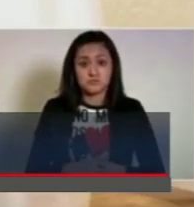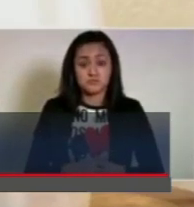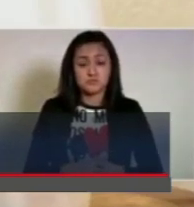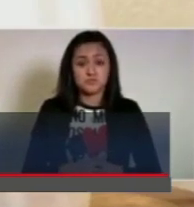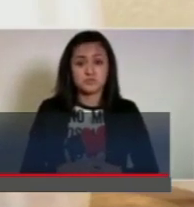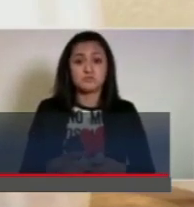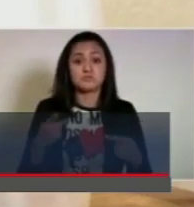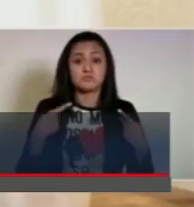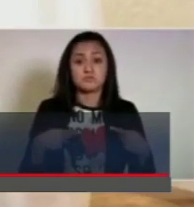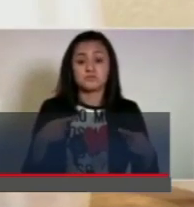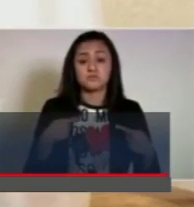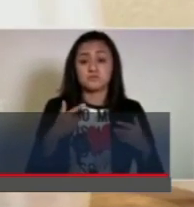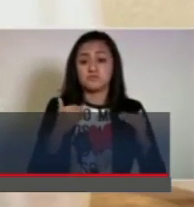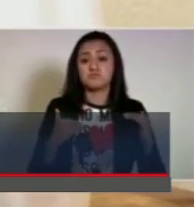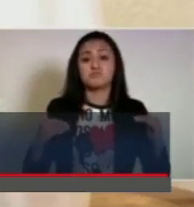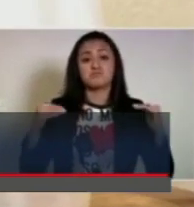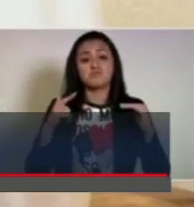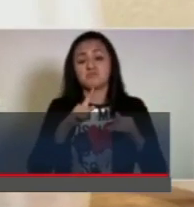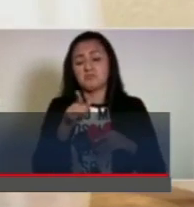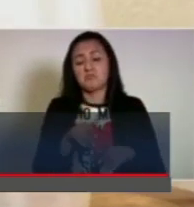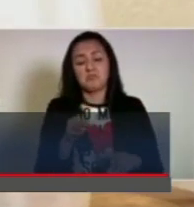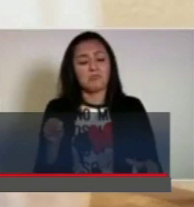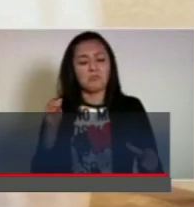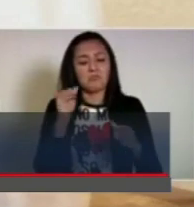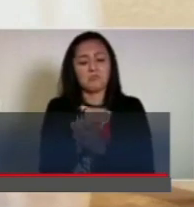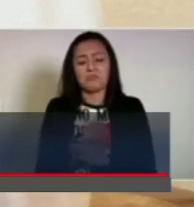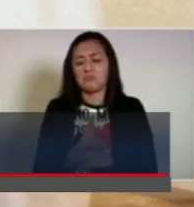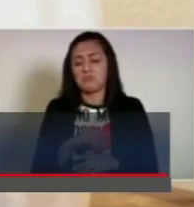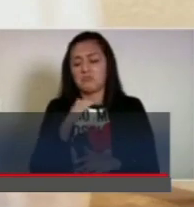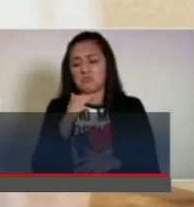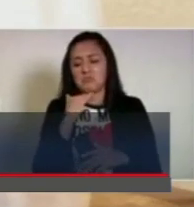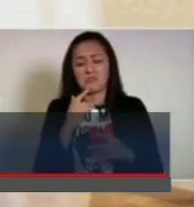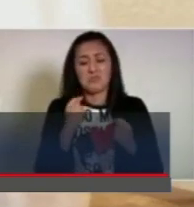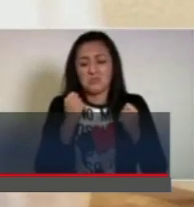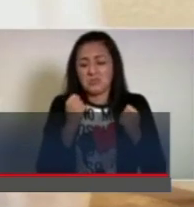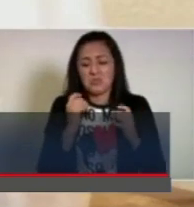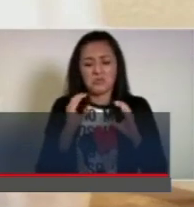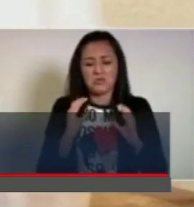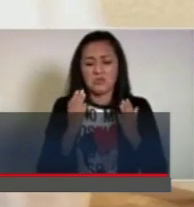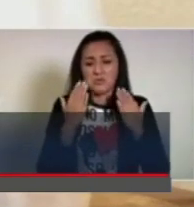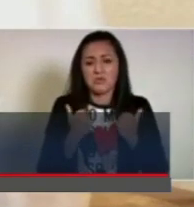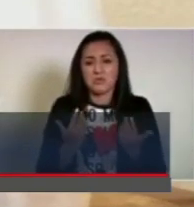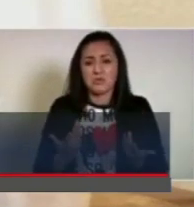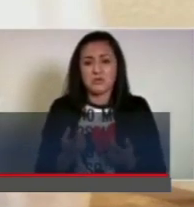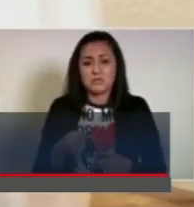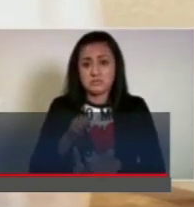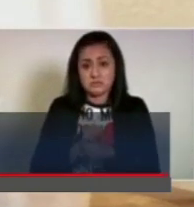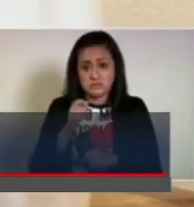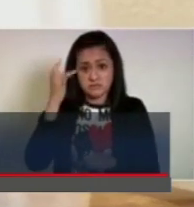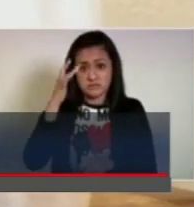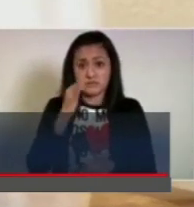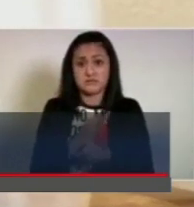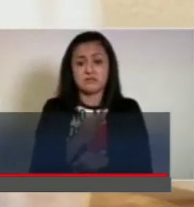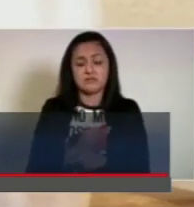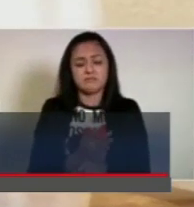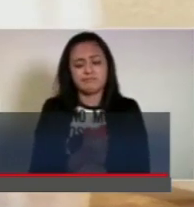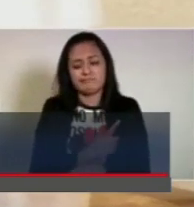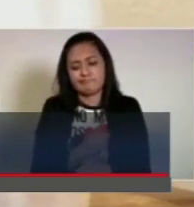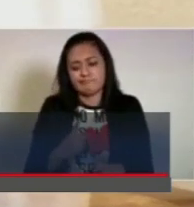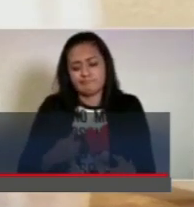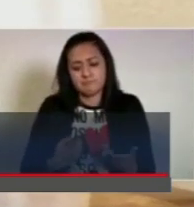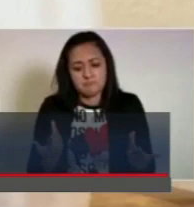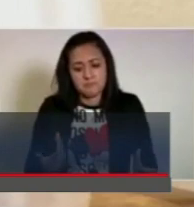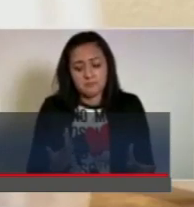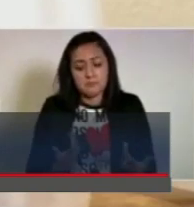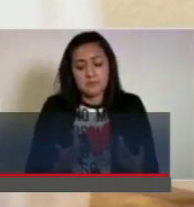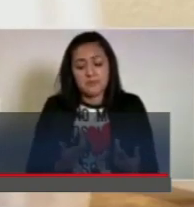La gente llegó a ese nivel de descuido. Y claro que la Semana Santa va a tener una